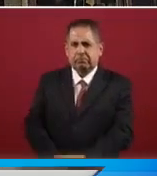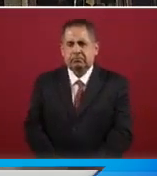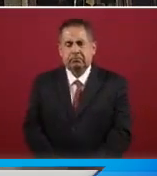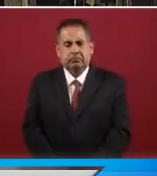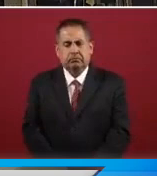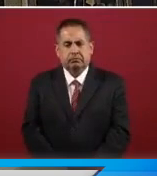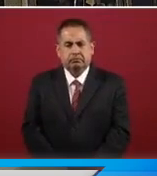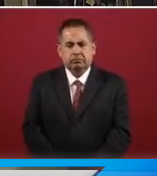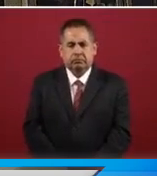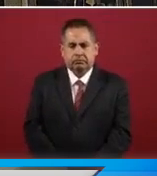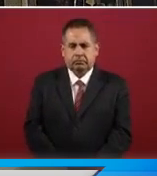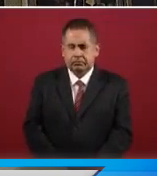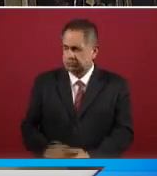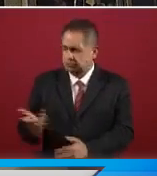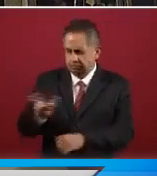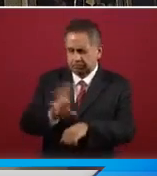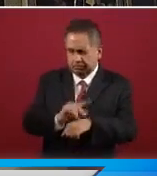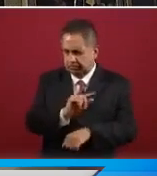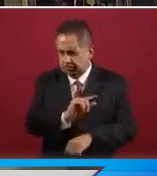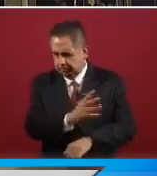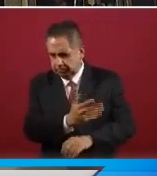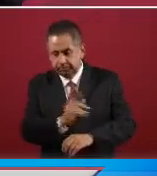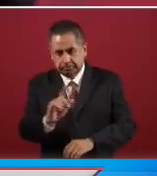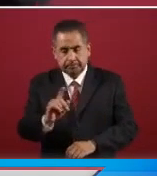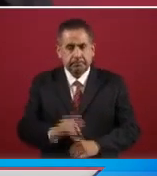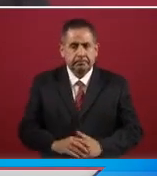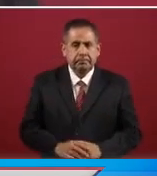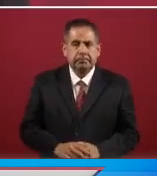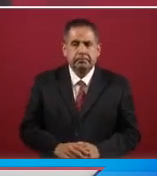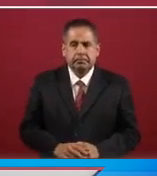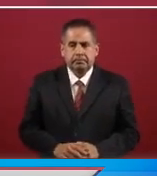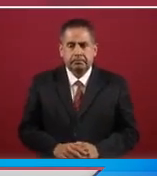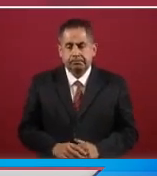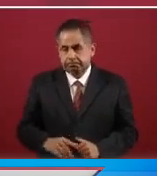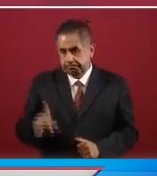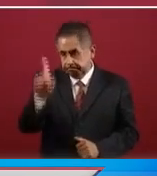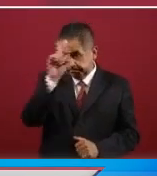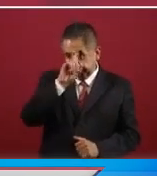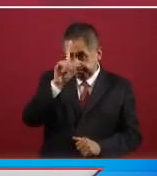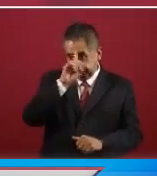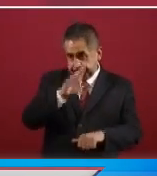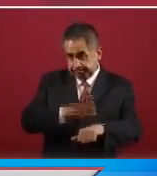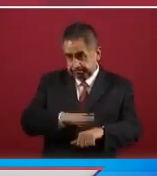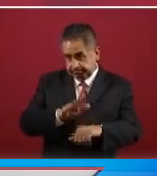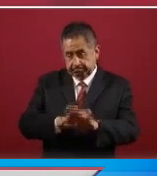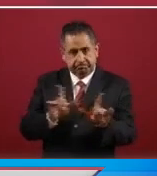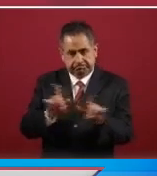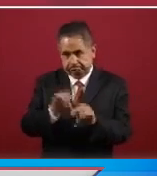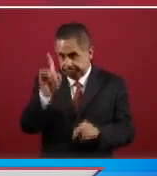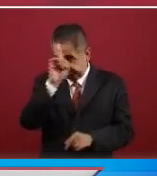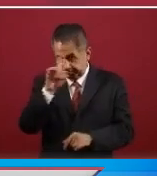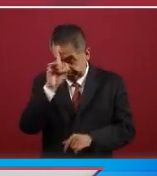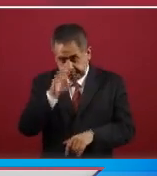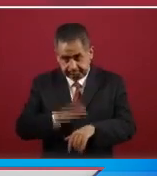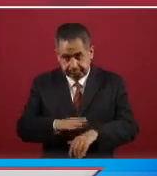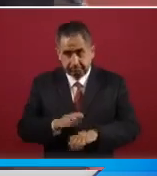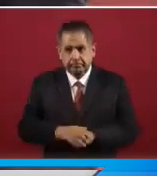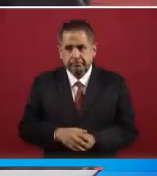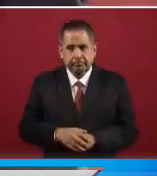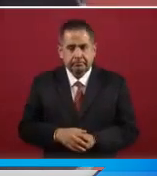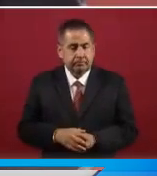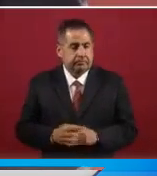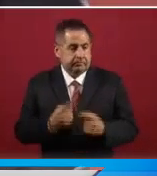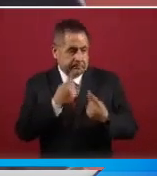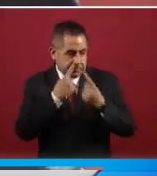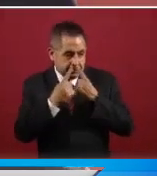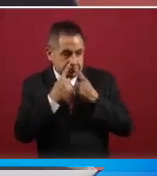Desaparición de poderes. Sobre la propuesta de Morena para la desaparición de poderes en Tamaulipas y Guanajuato, el presidente hace un llamado al diálogo y